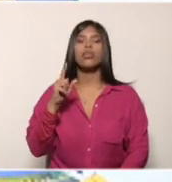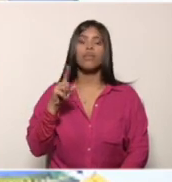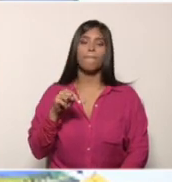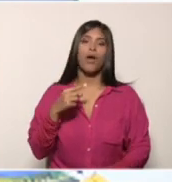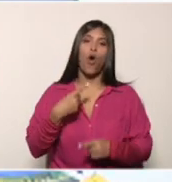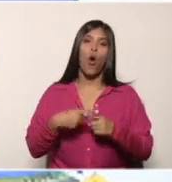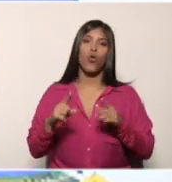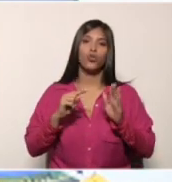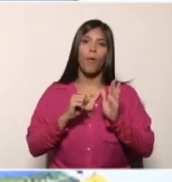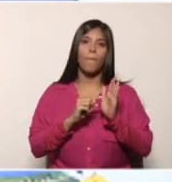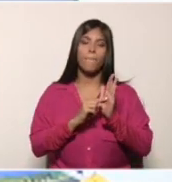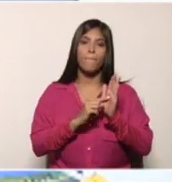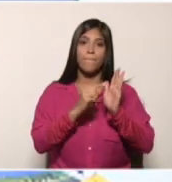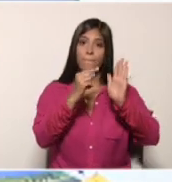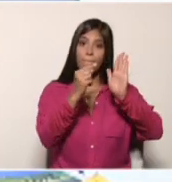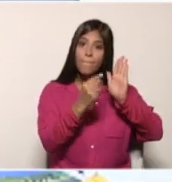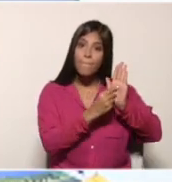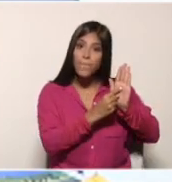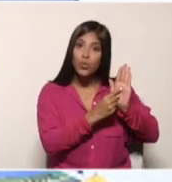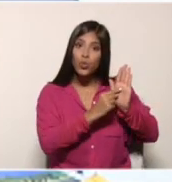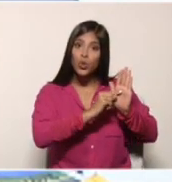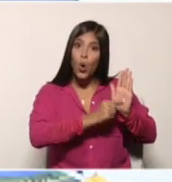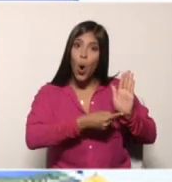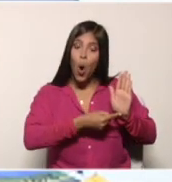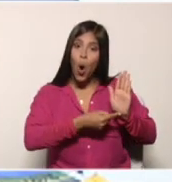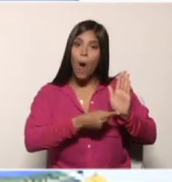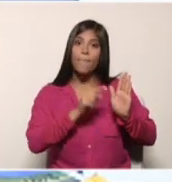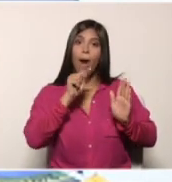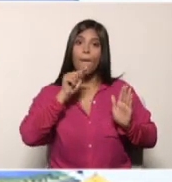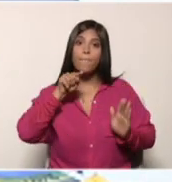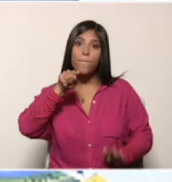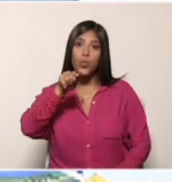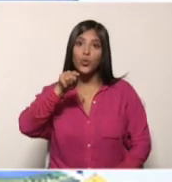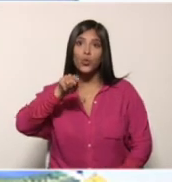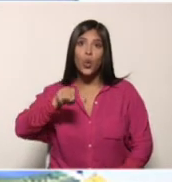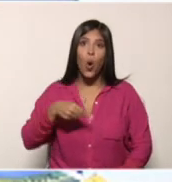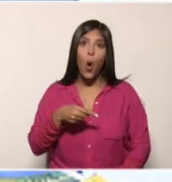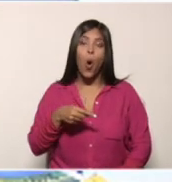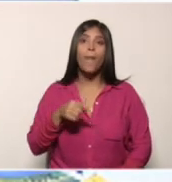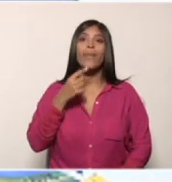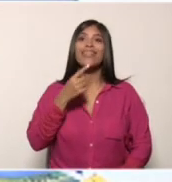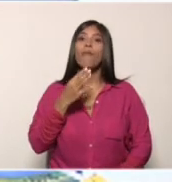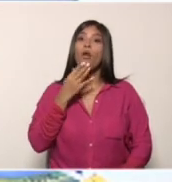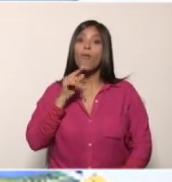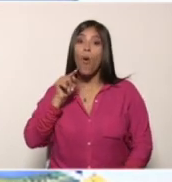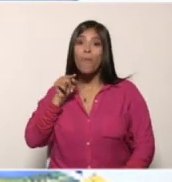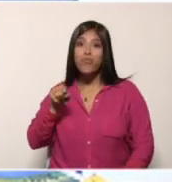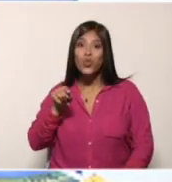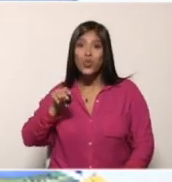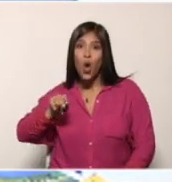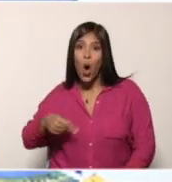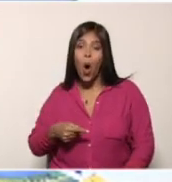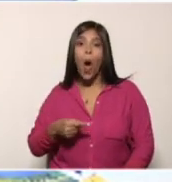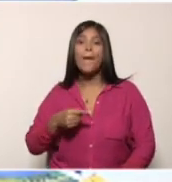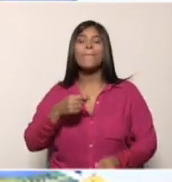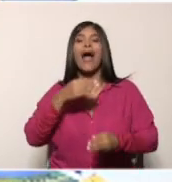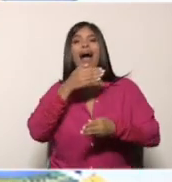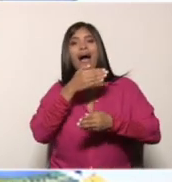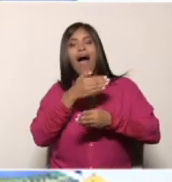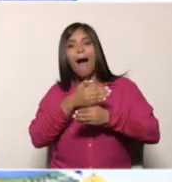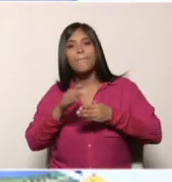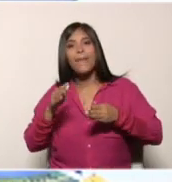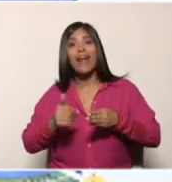de puntuación, que es el punto y coma. El punto y coma se genera una pausa mayor que la coma o para